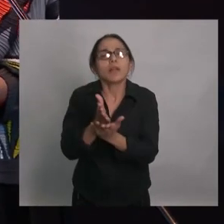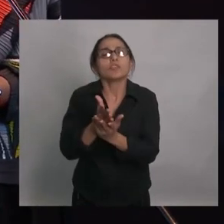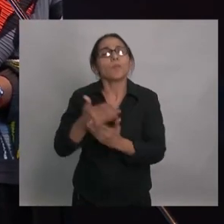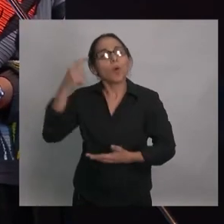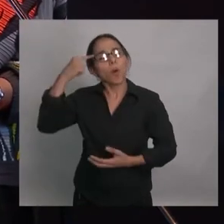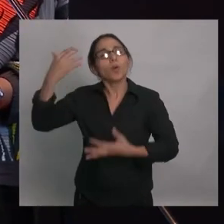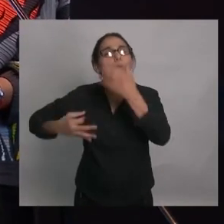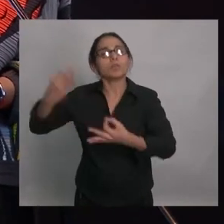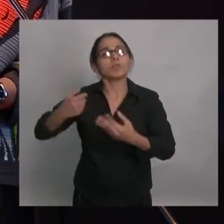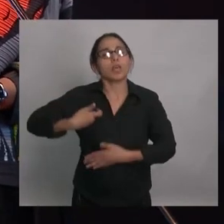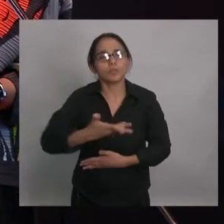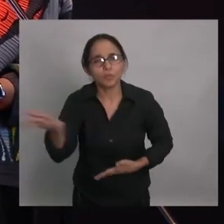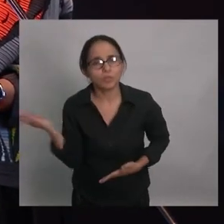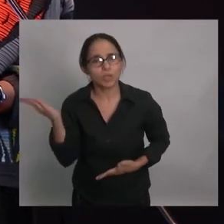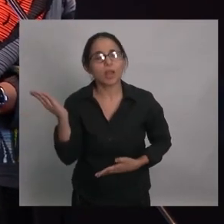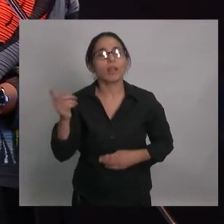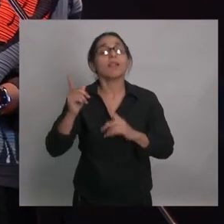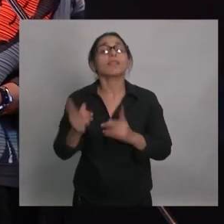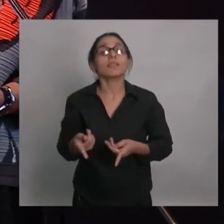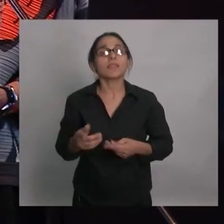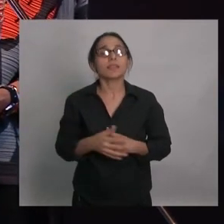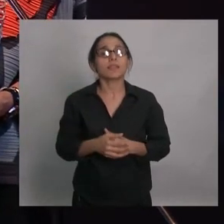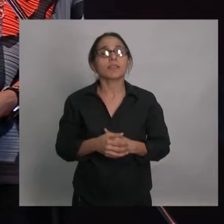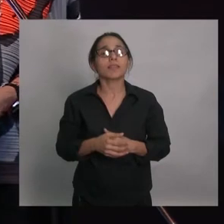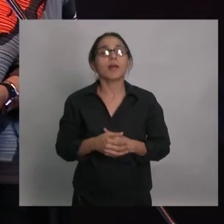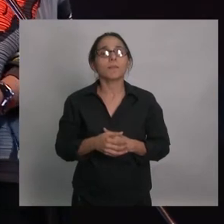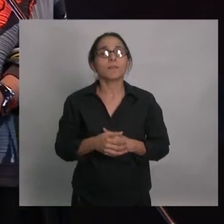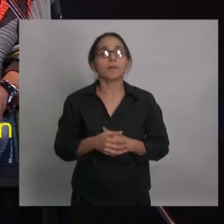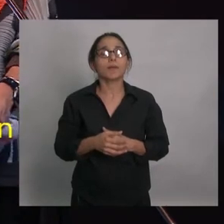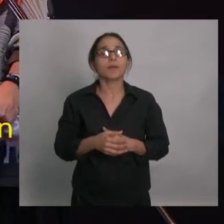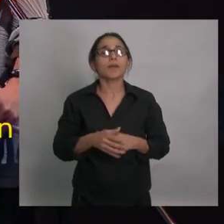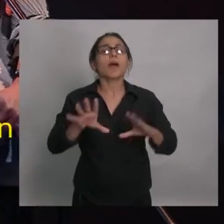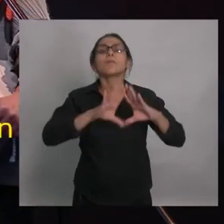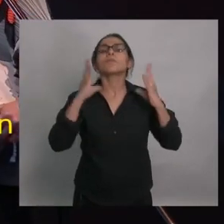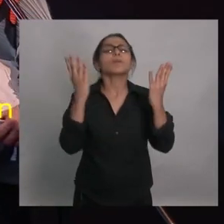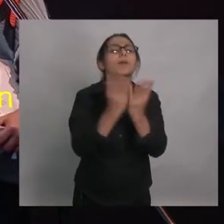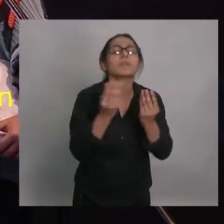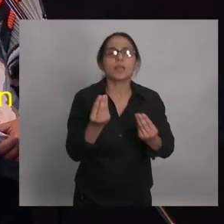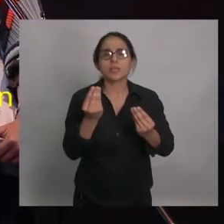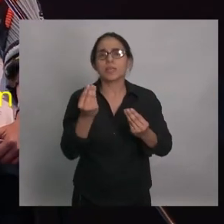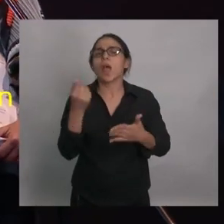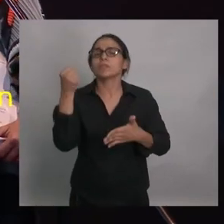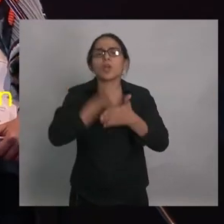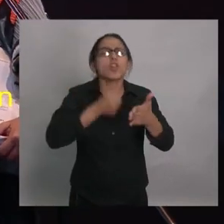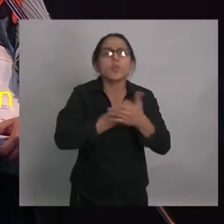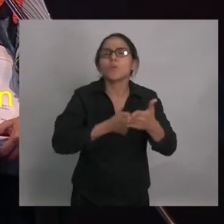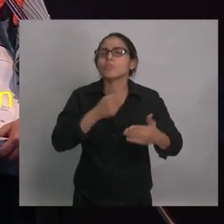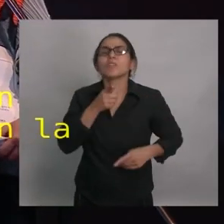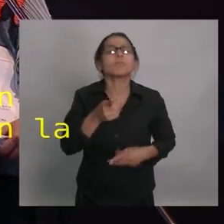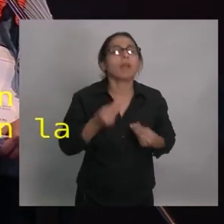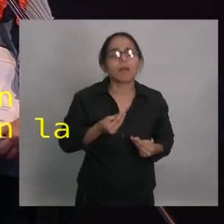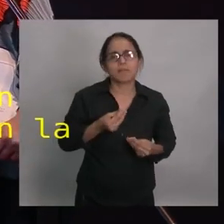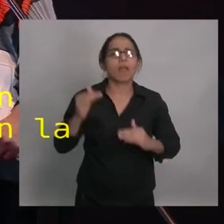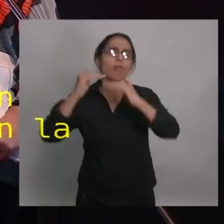the universe al exterior de fighter game dijo leches y para la universalidad de la lucha por